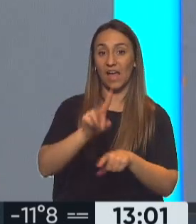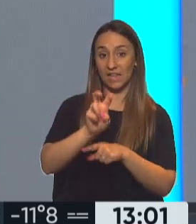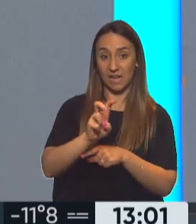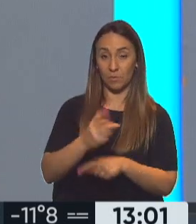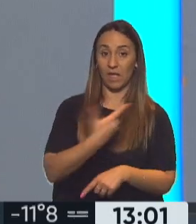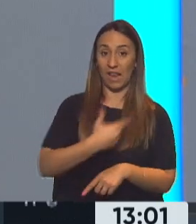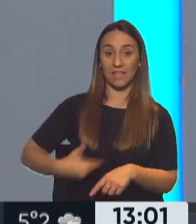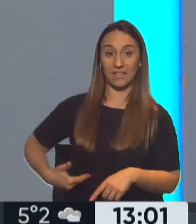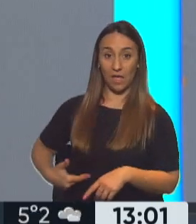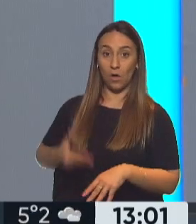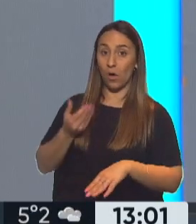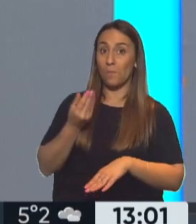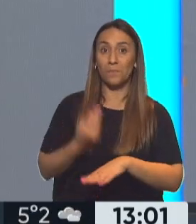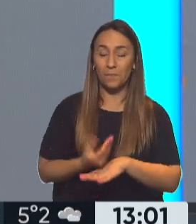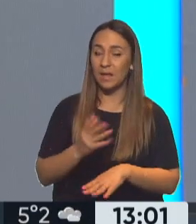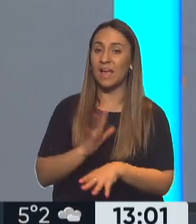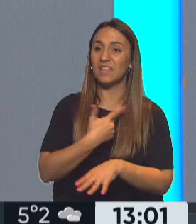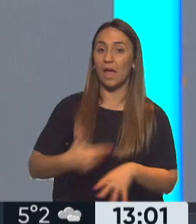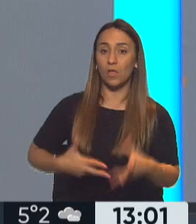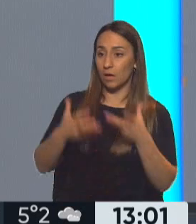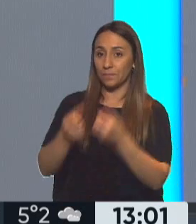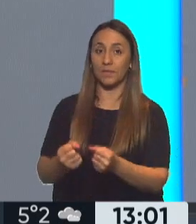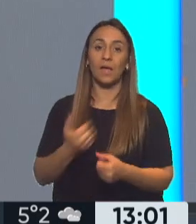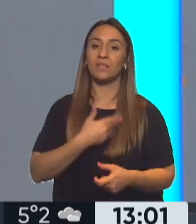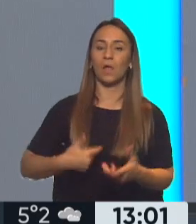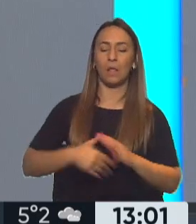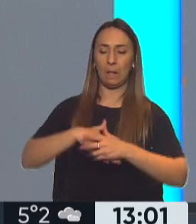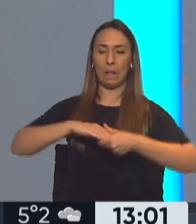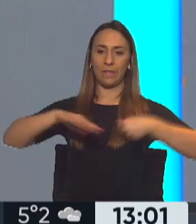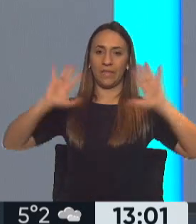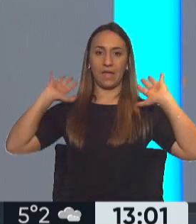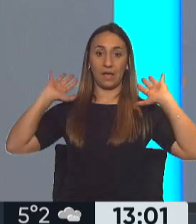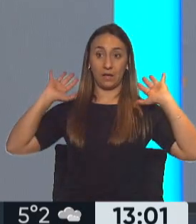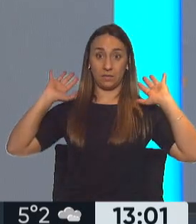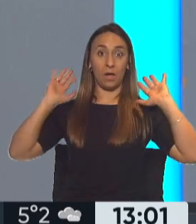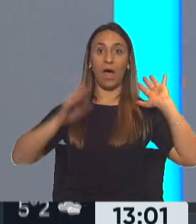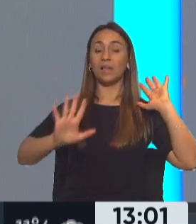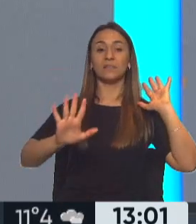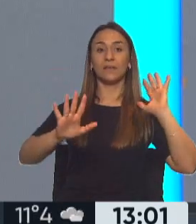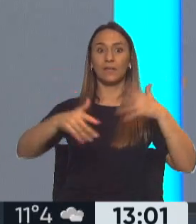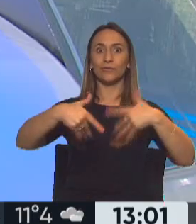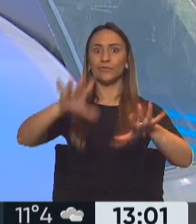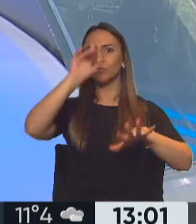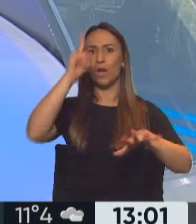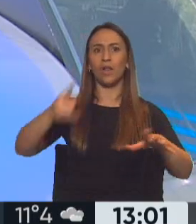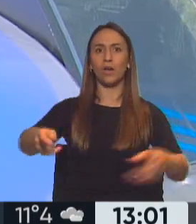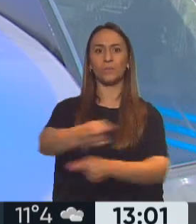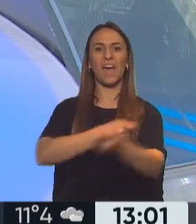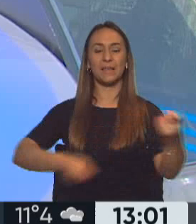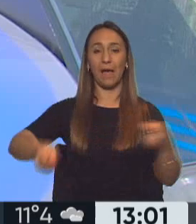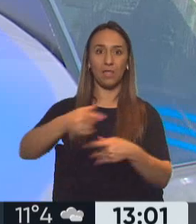que empiece a estar más presente, que deje de correrse, porque cuando se corre sabemos que le da lugar al mercado, no vamos a tener los números claros para que